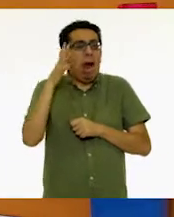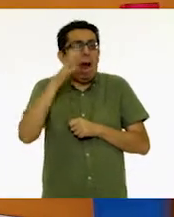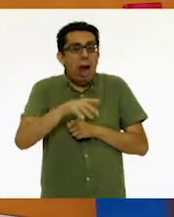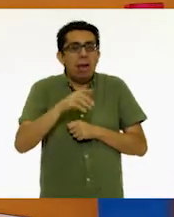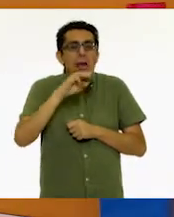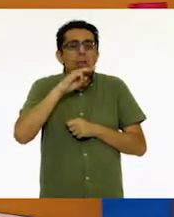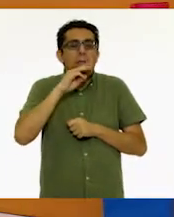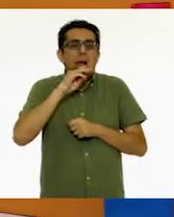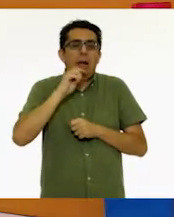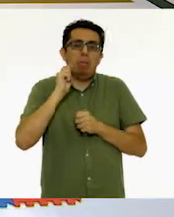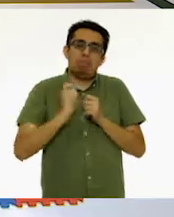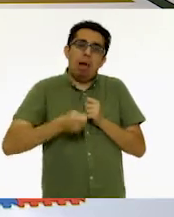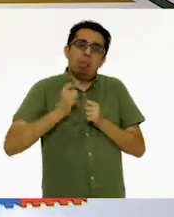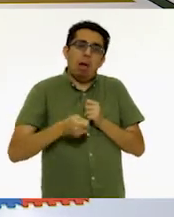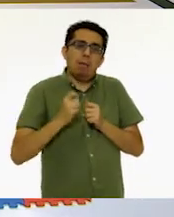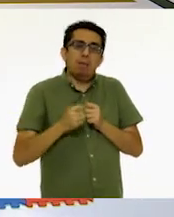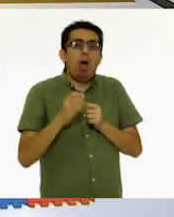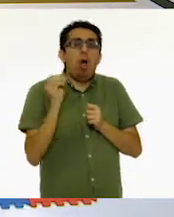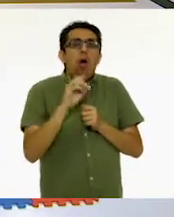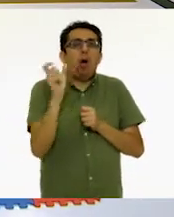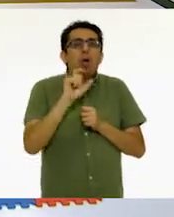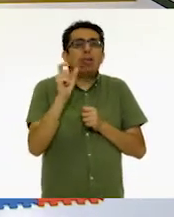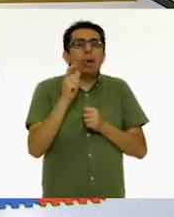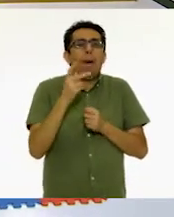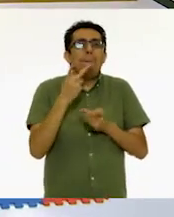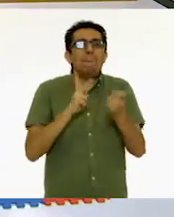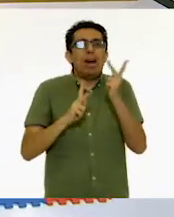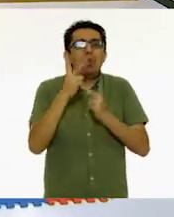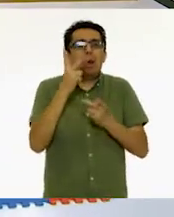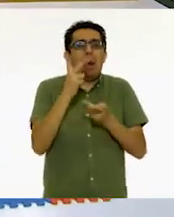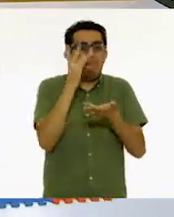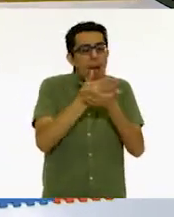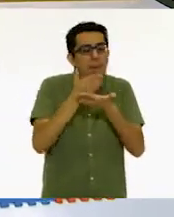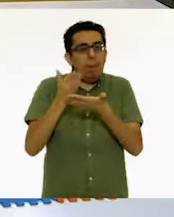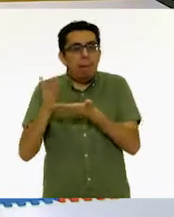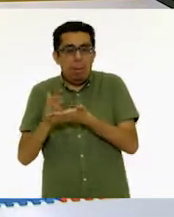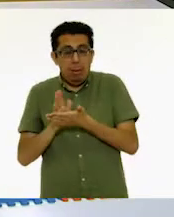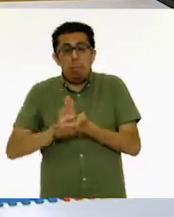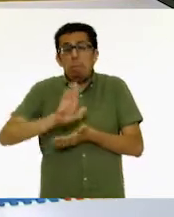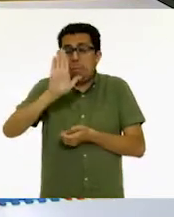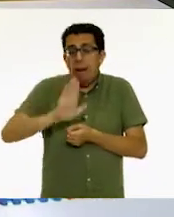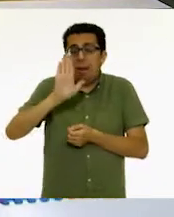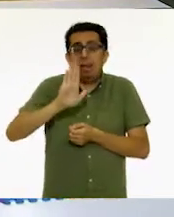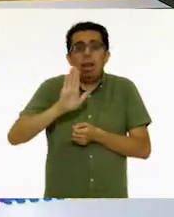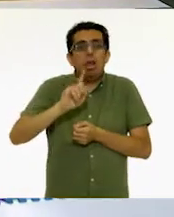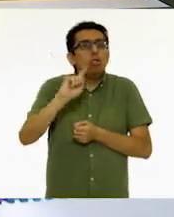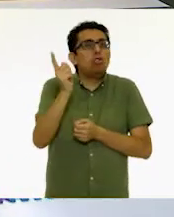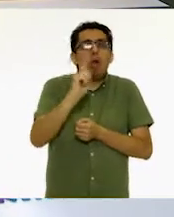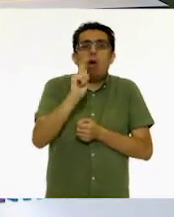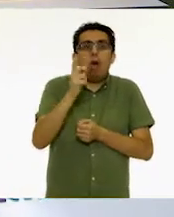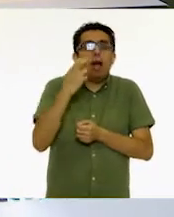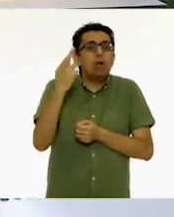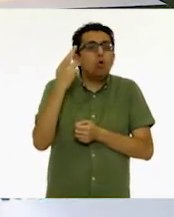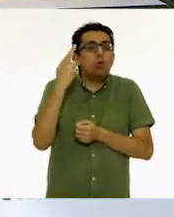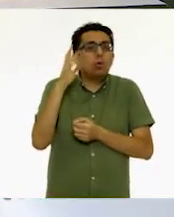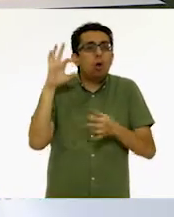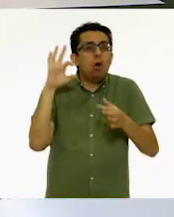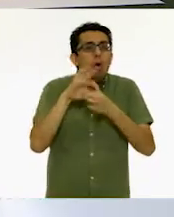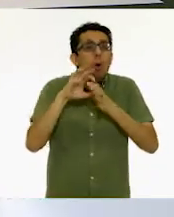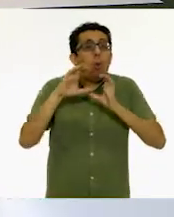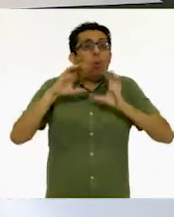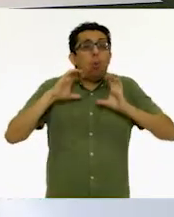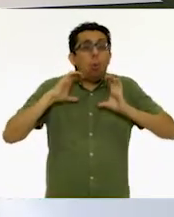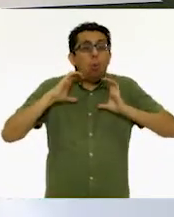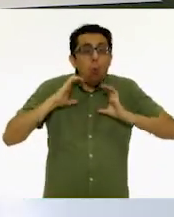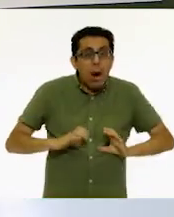la verdura. Está partiendo. ¡No! ¡Qué hábil! ¡No! ¡No! ¡No es eso! ¡Pepe, no! Son sonidos corporales los que estamos viendo hoy. A